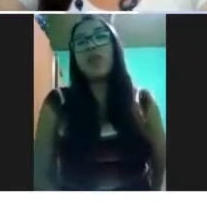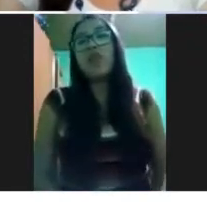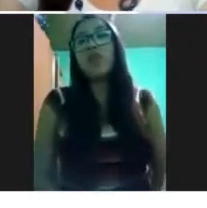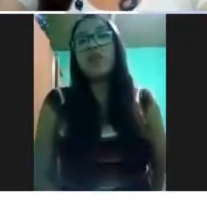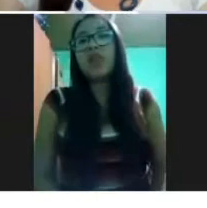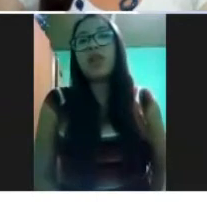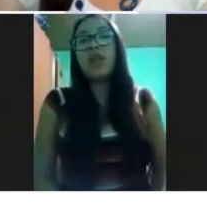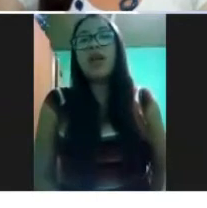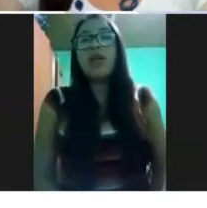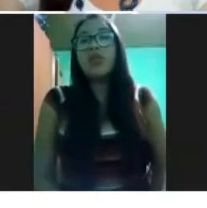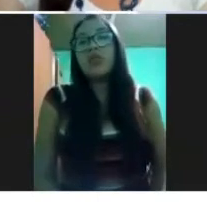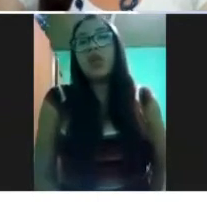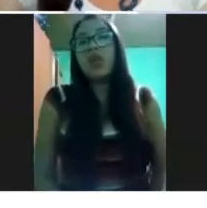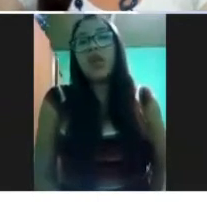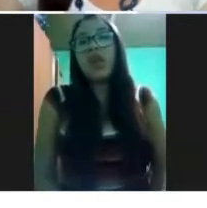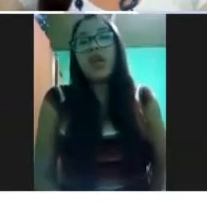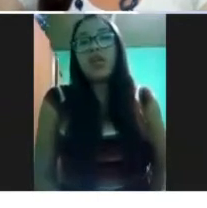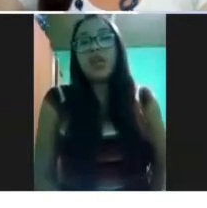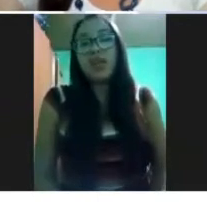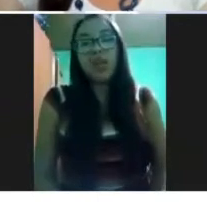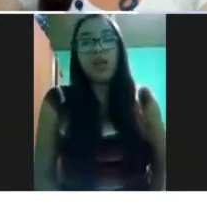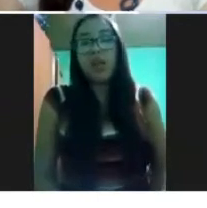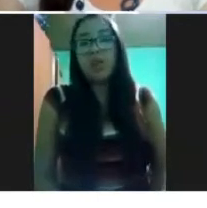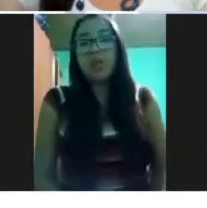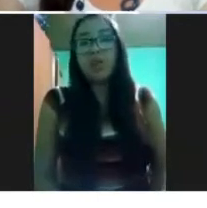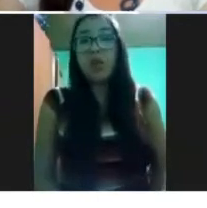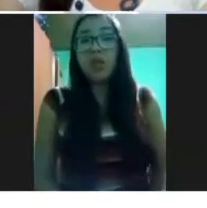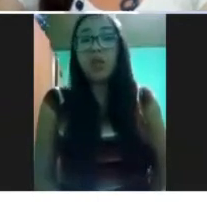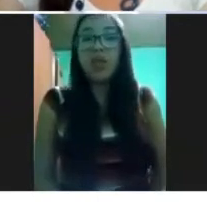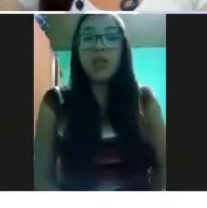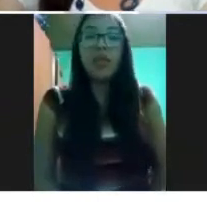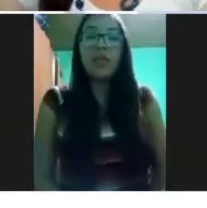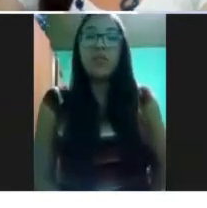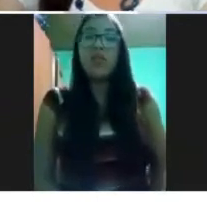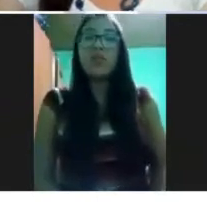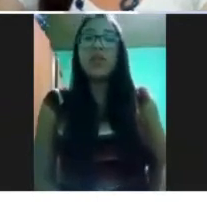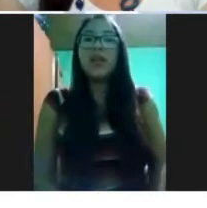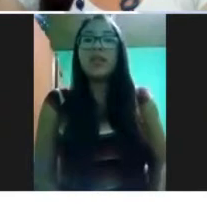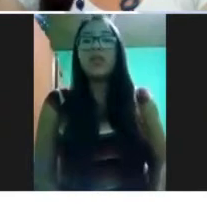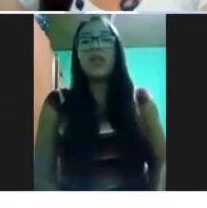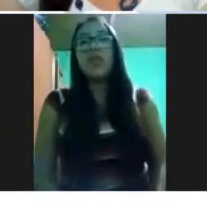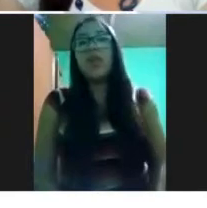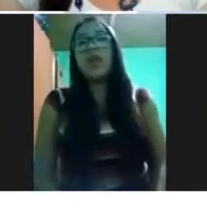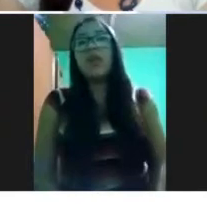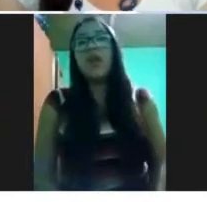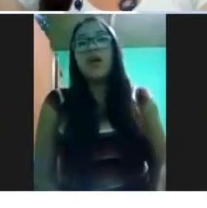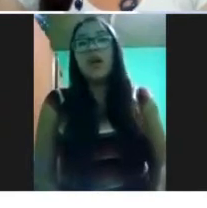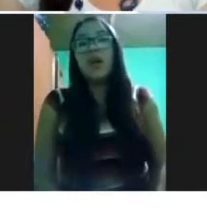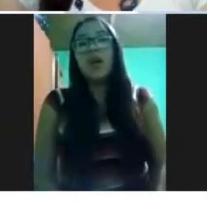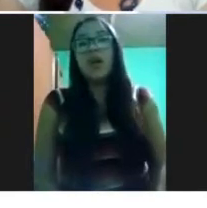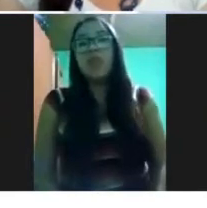una mayor mortalidad, y no solo de lo que habíamos mencionado anteriormente, de las muertes maternas, sino que